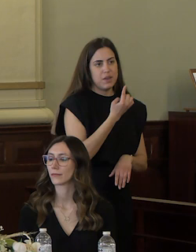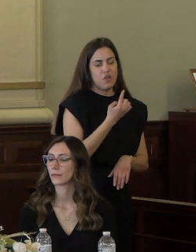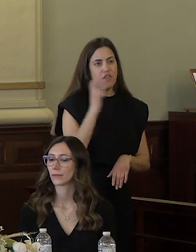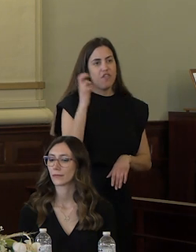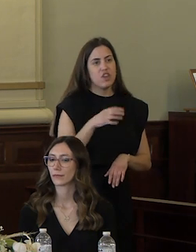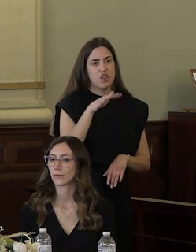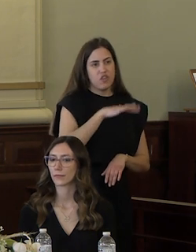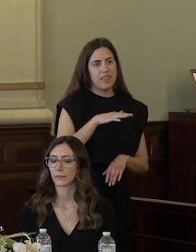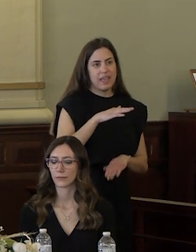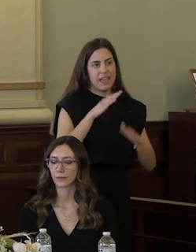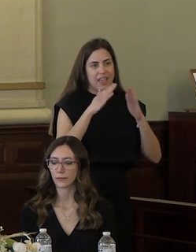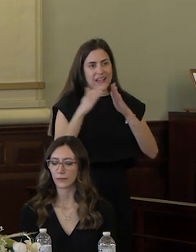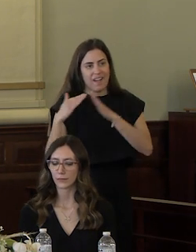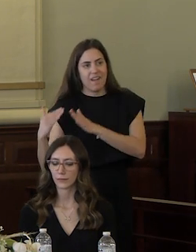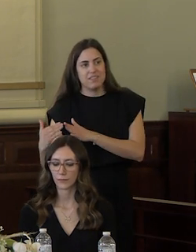Casas de Bes aquí,